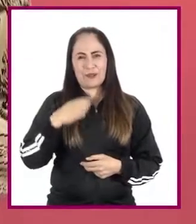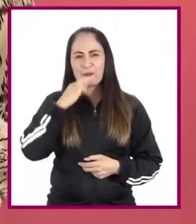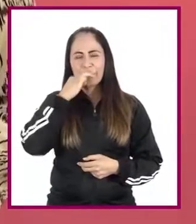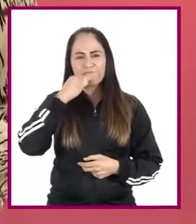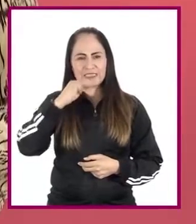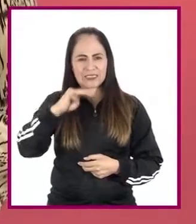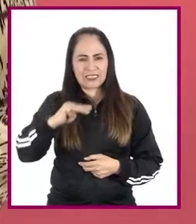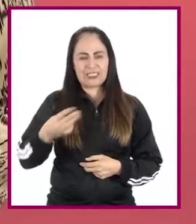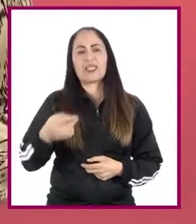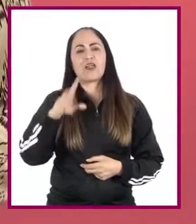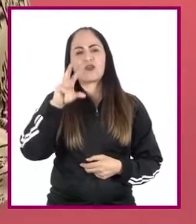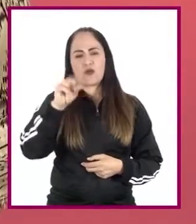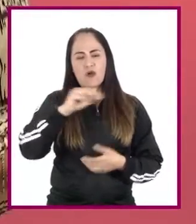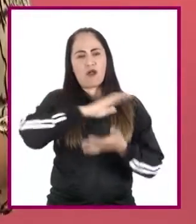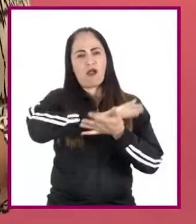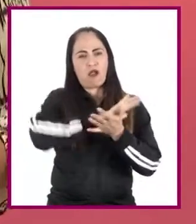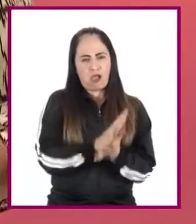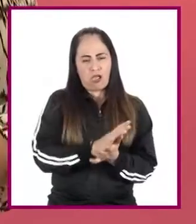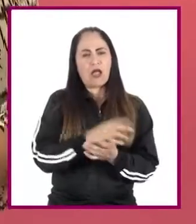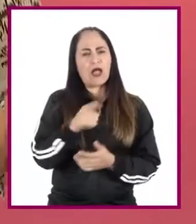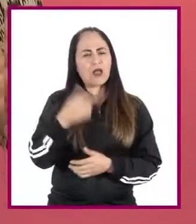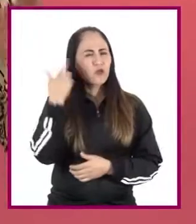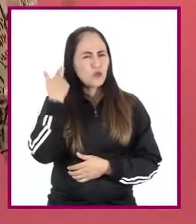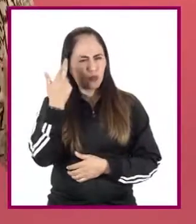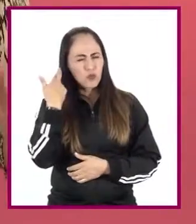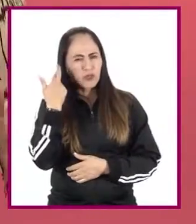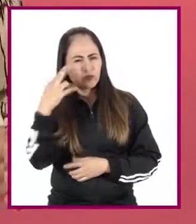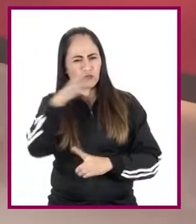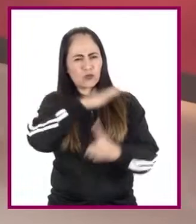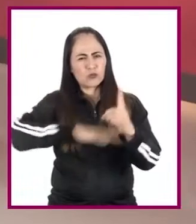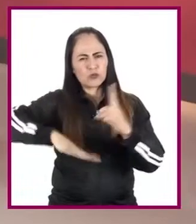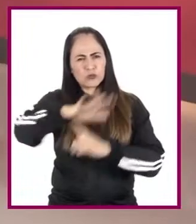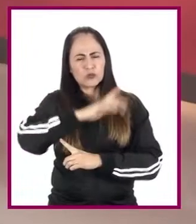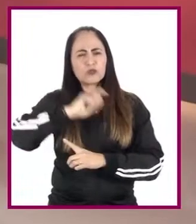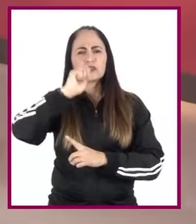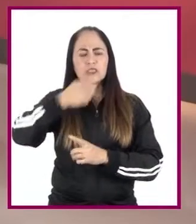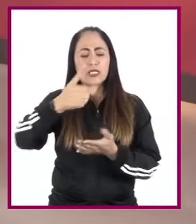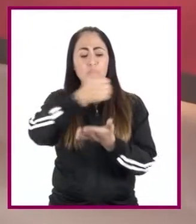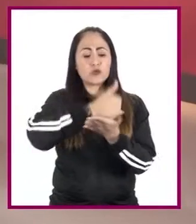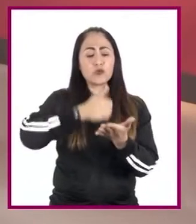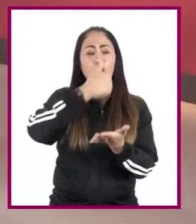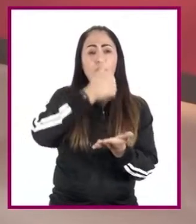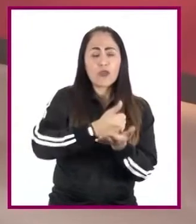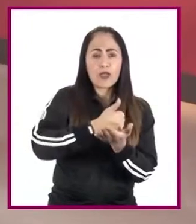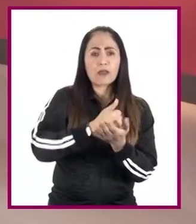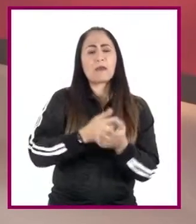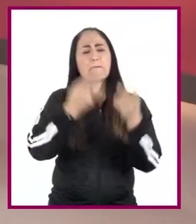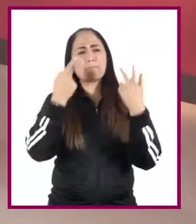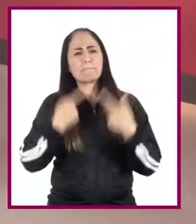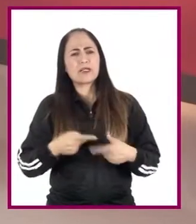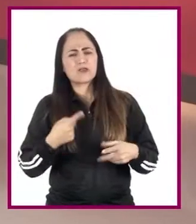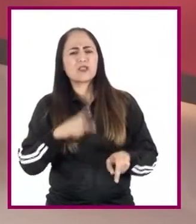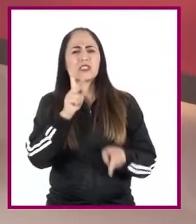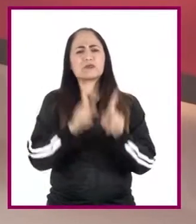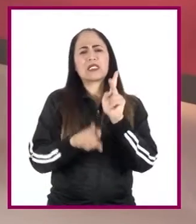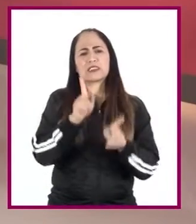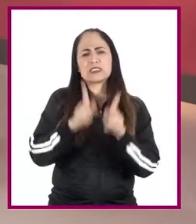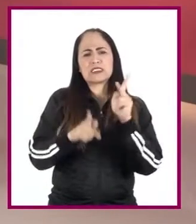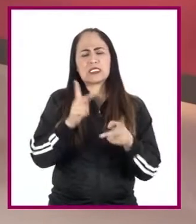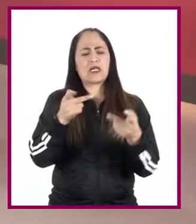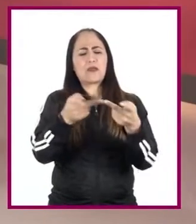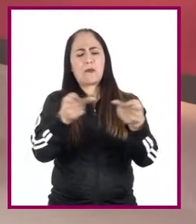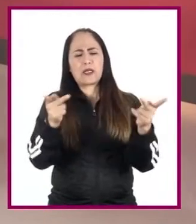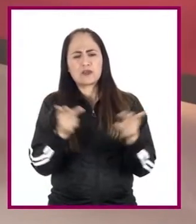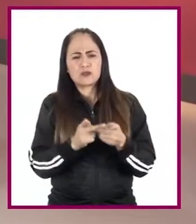pueden identificar los sonidos ambientales y son de la ciudad, de personas platicando, cubiertos rozando con la